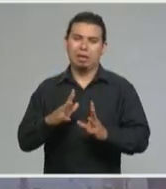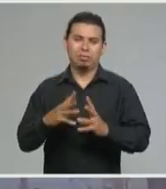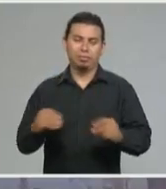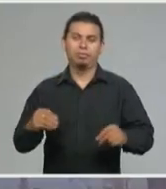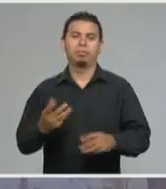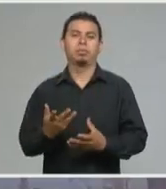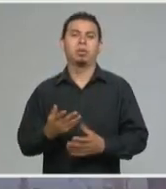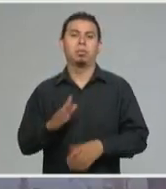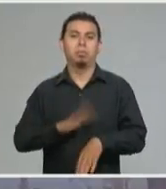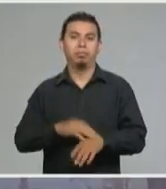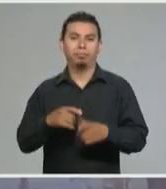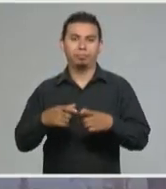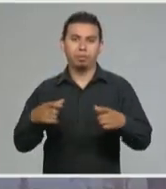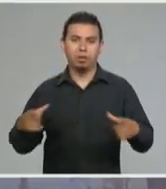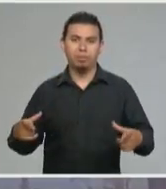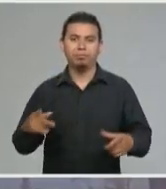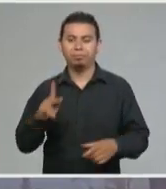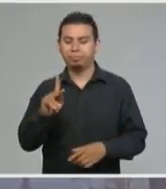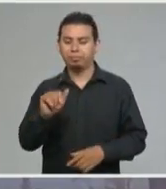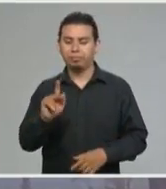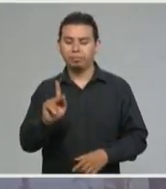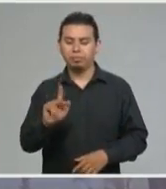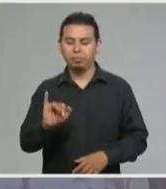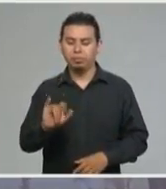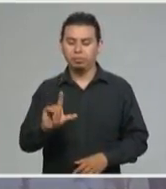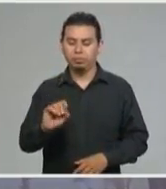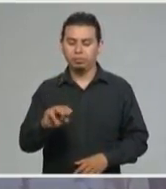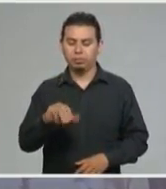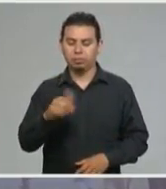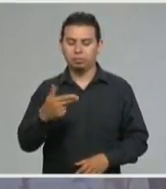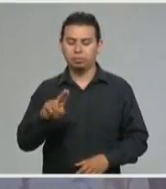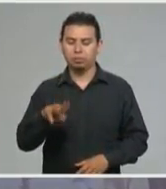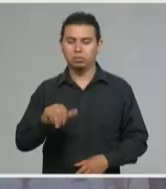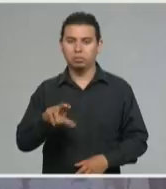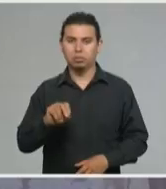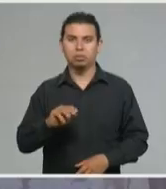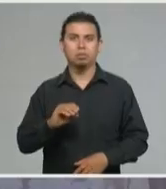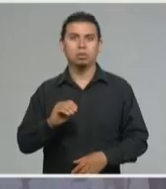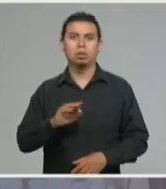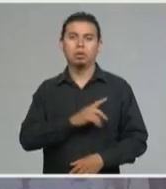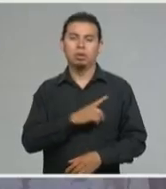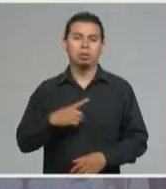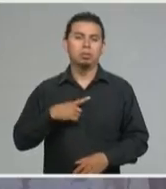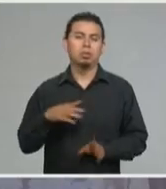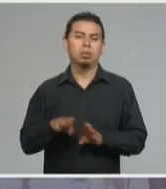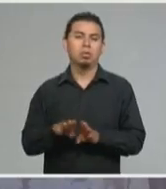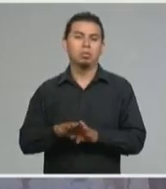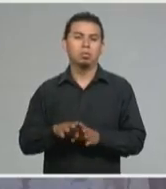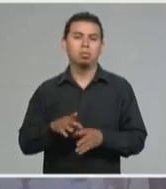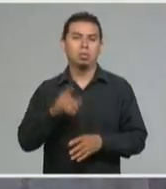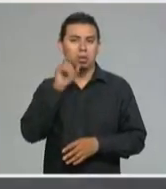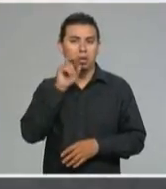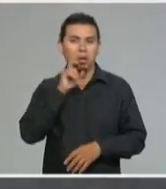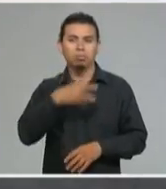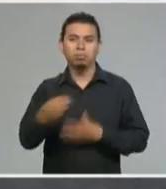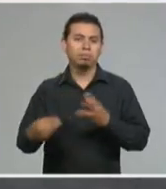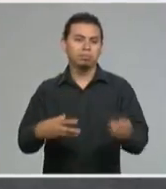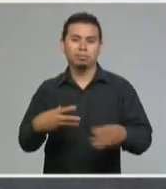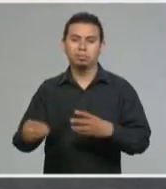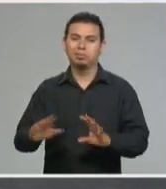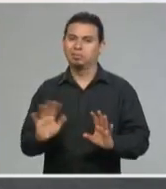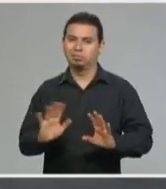día el incremento del virus del papiloma humano, el disminuir esas prácticas de transmisión sexual que pueden llevar a